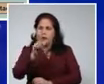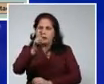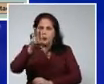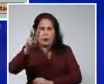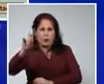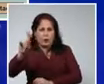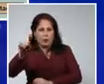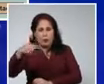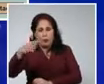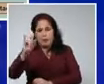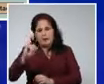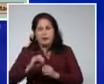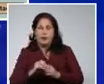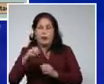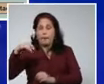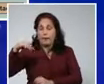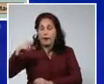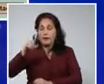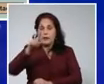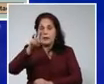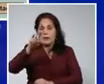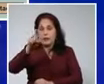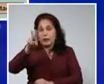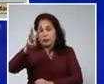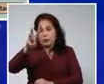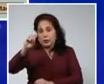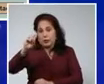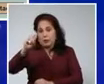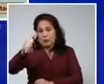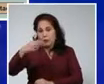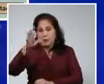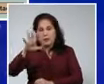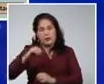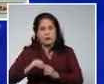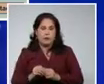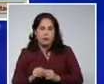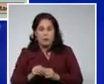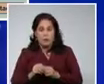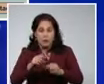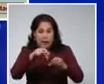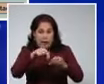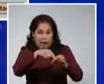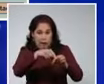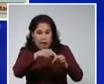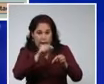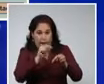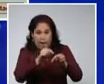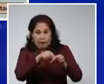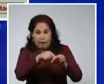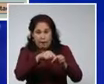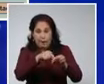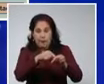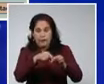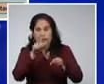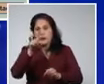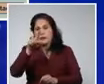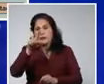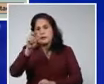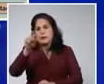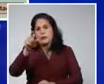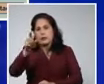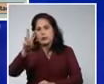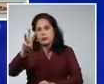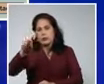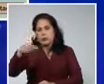191,6, Pinar a 130,5, el municipio especial Isla de la Juventud a